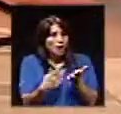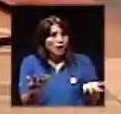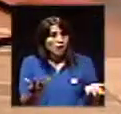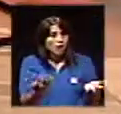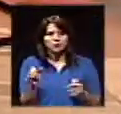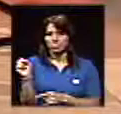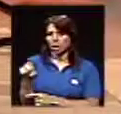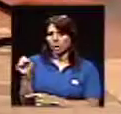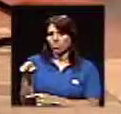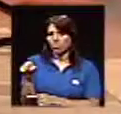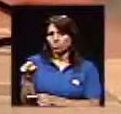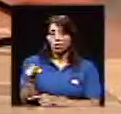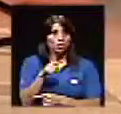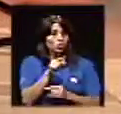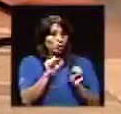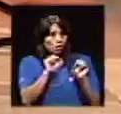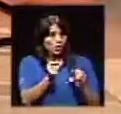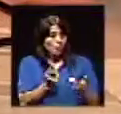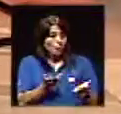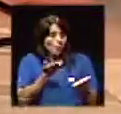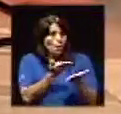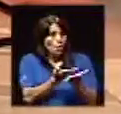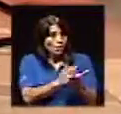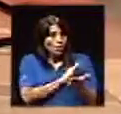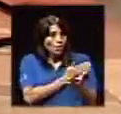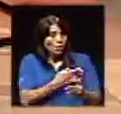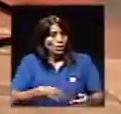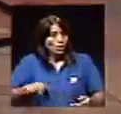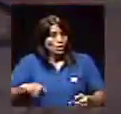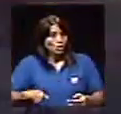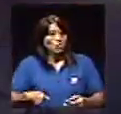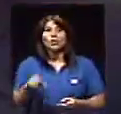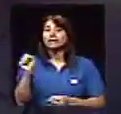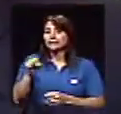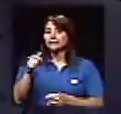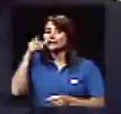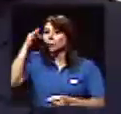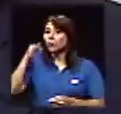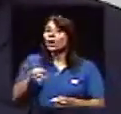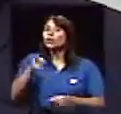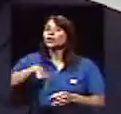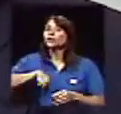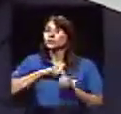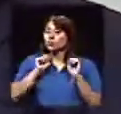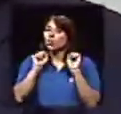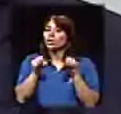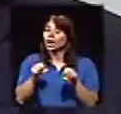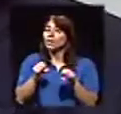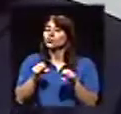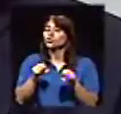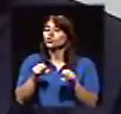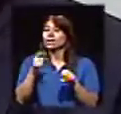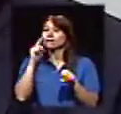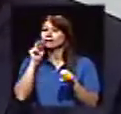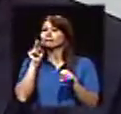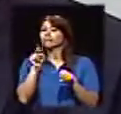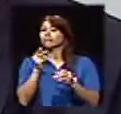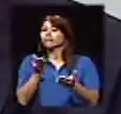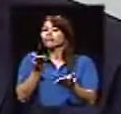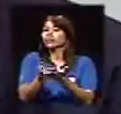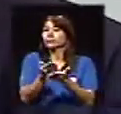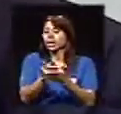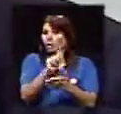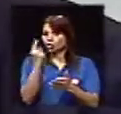que usted le pudiera proponer al Ejecutivo? Claro, me parece que son esquemas que podríamos visualizarlos ya no solo para el campo